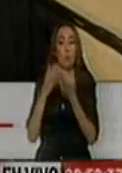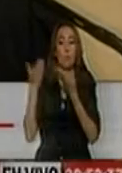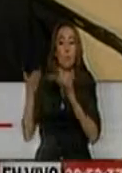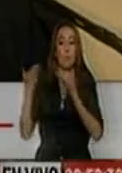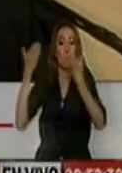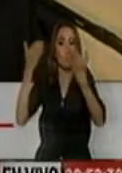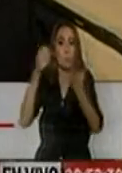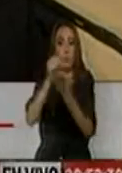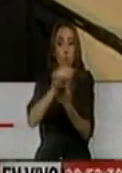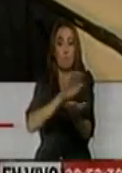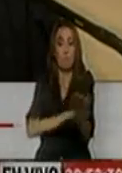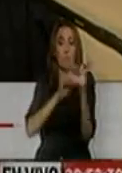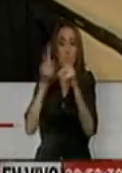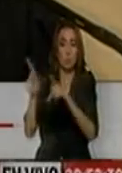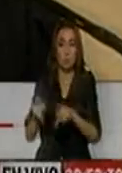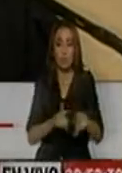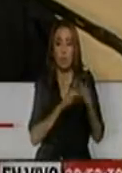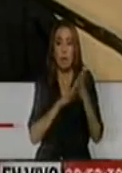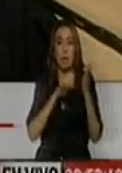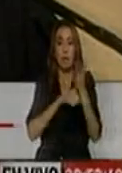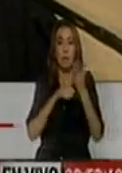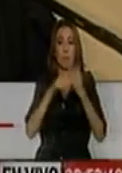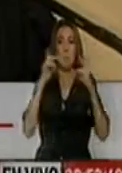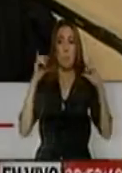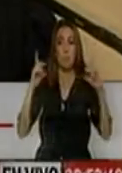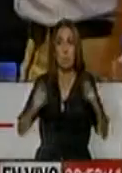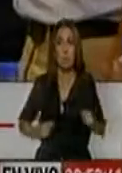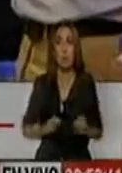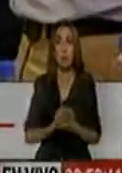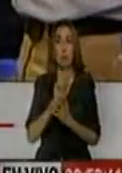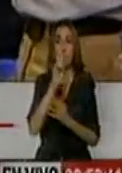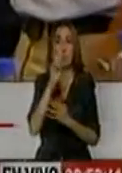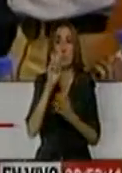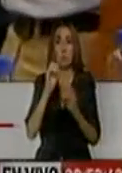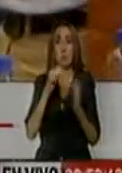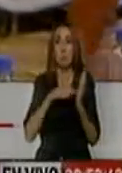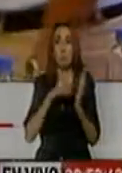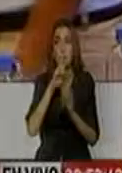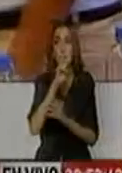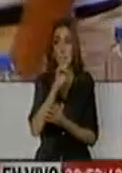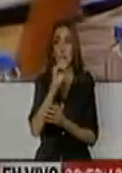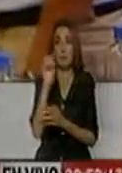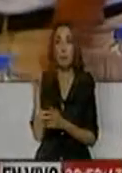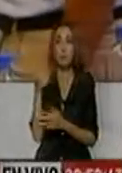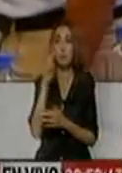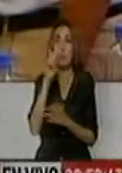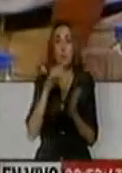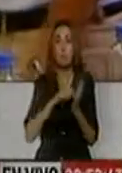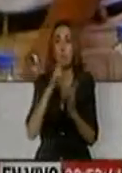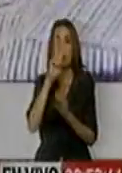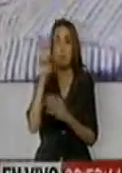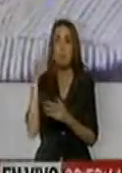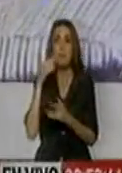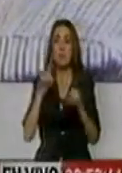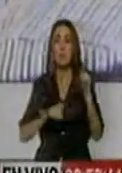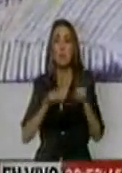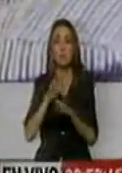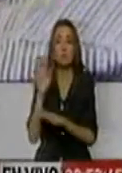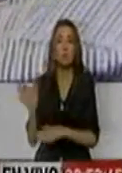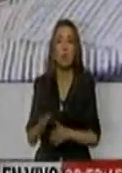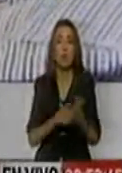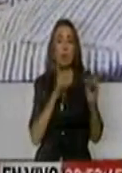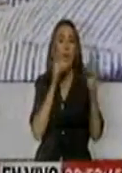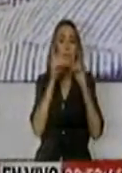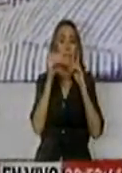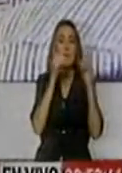Pública la planificación hasta el aporte 2021-2022. Estudiantes destacaron la participación del Gobierno Nacional a través del